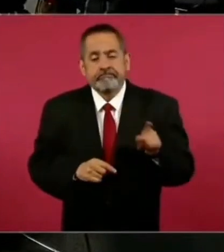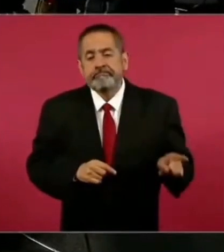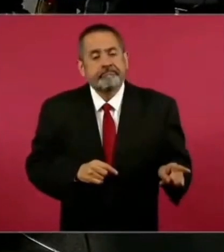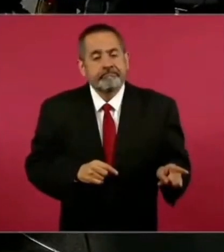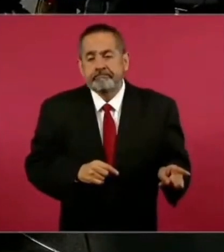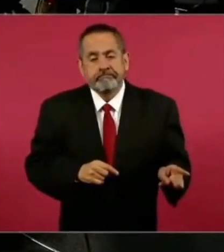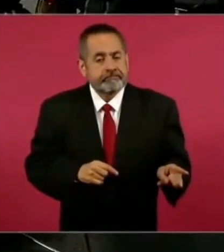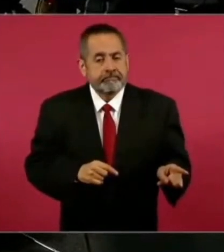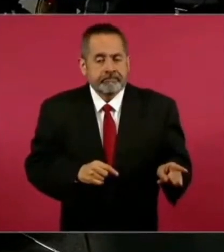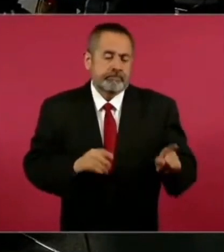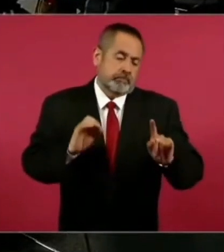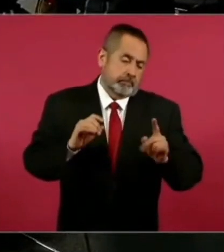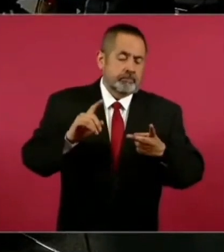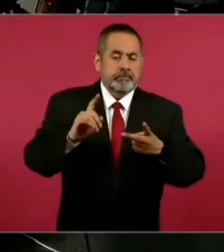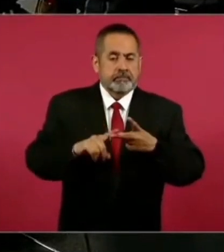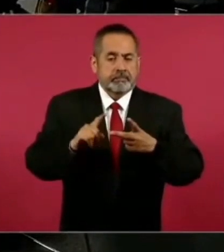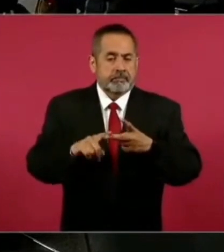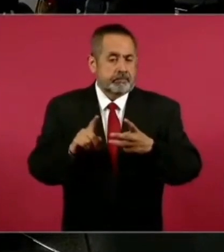que